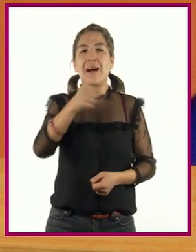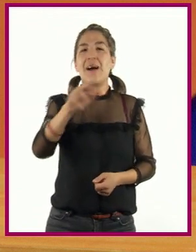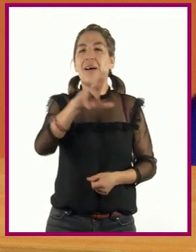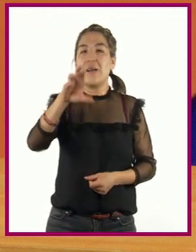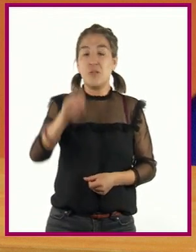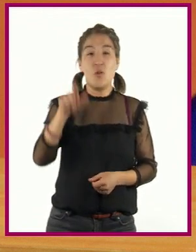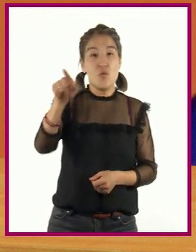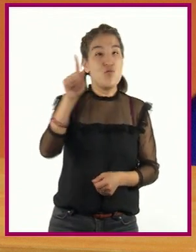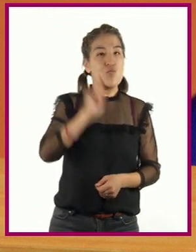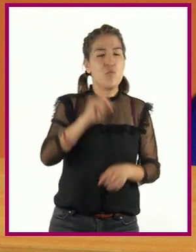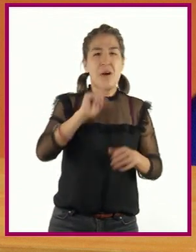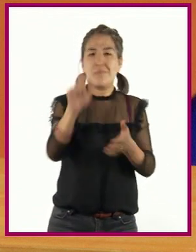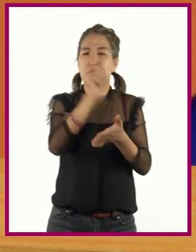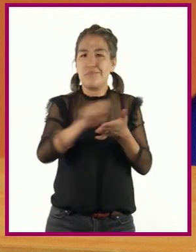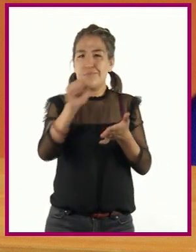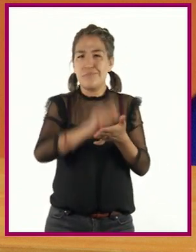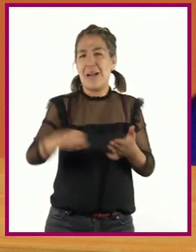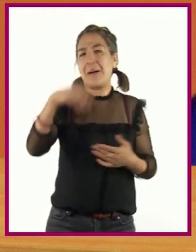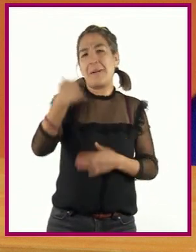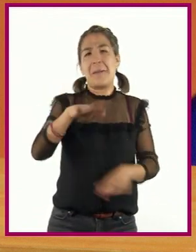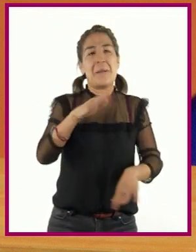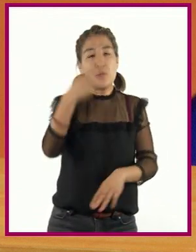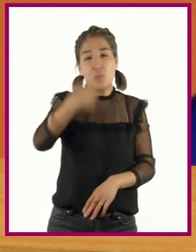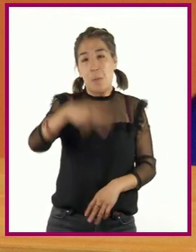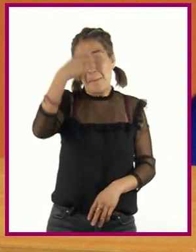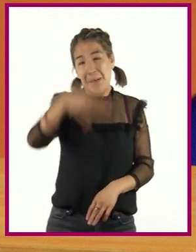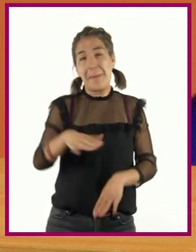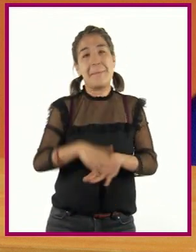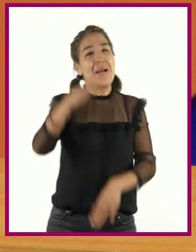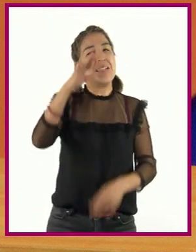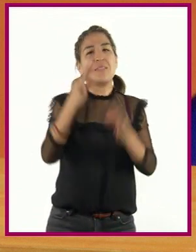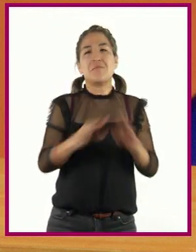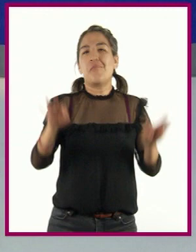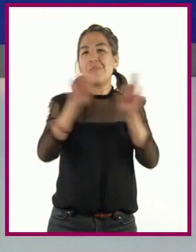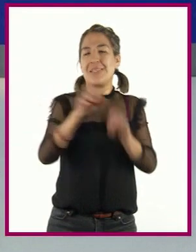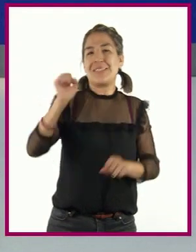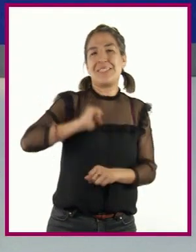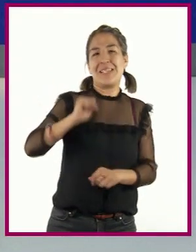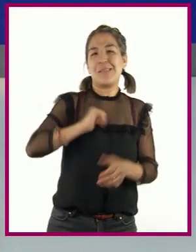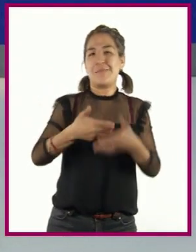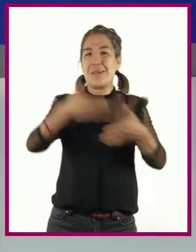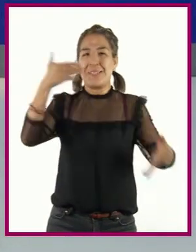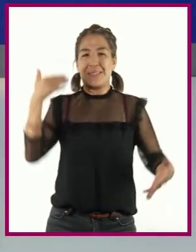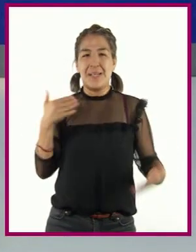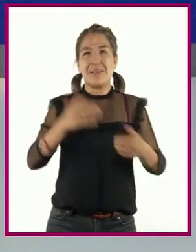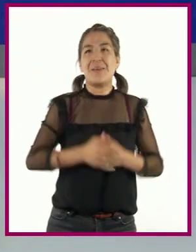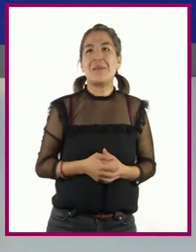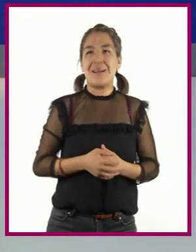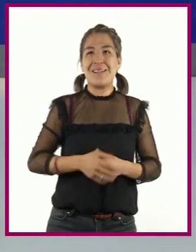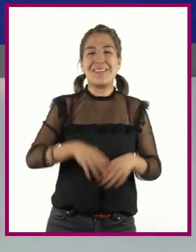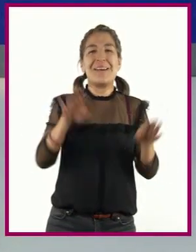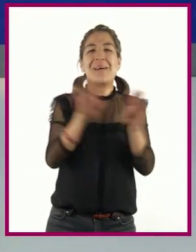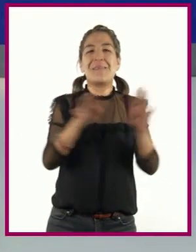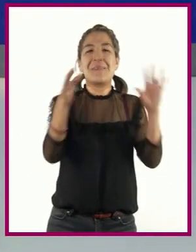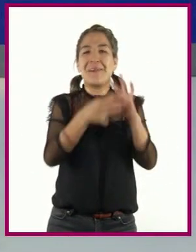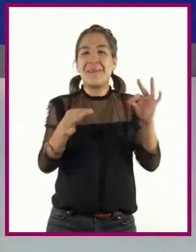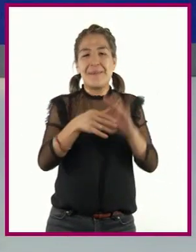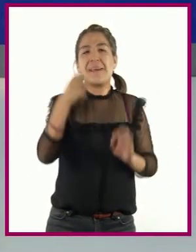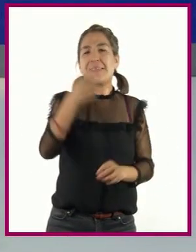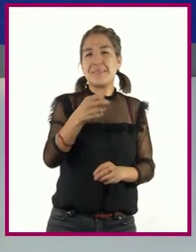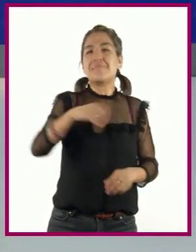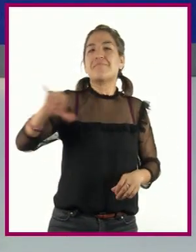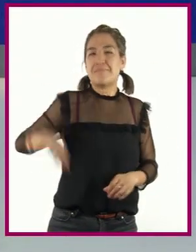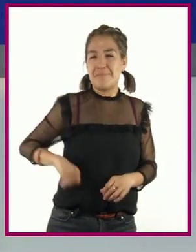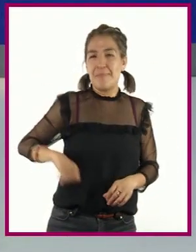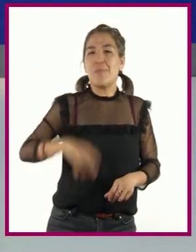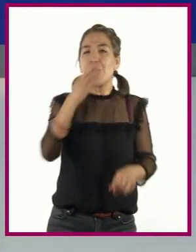una de las escritoras mexicanas más importantes del siglo pasado. Pues mucho gusto, Elena. Es